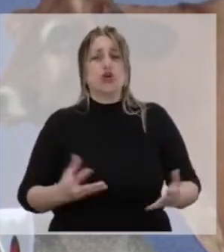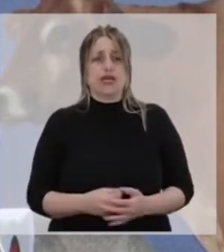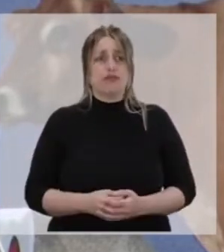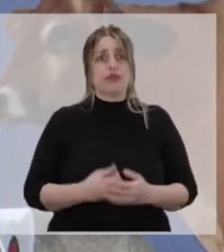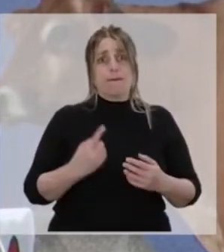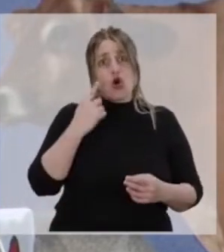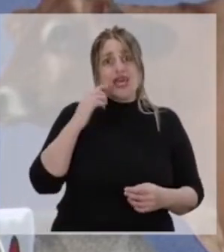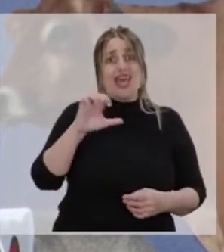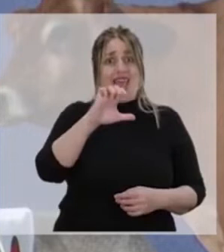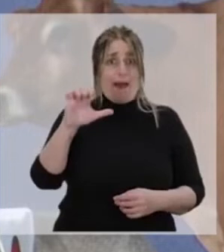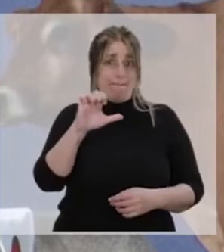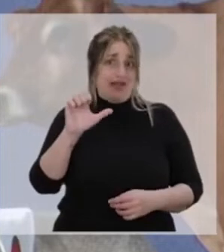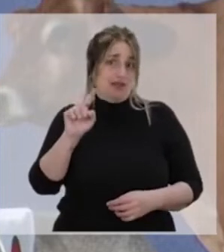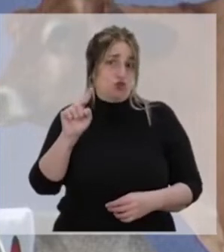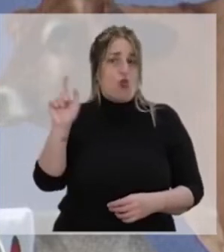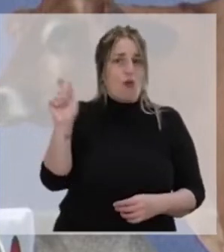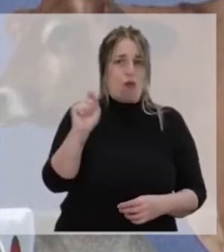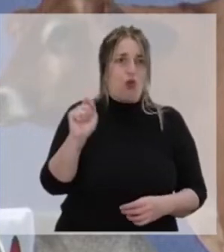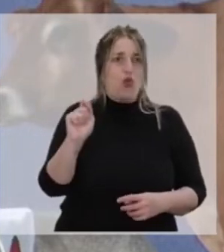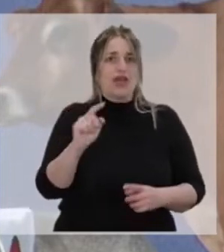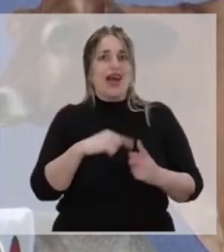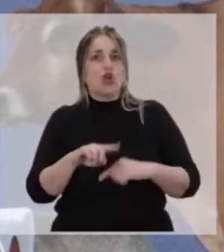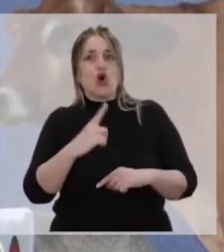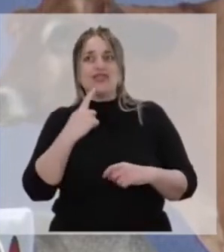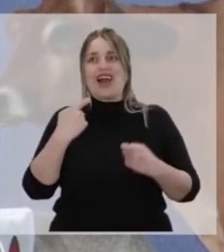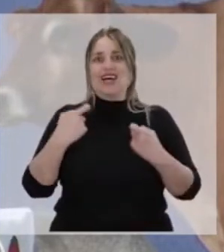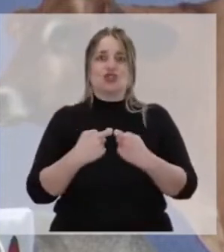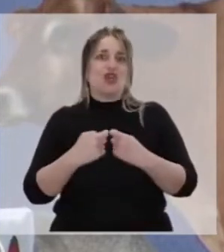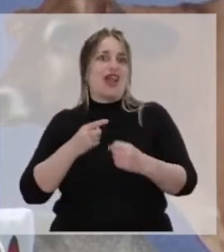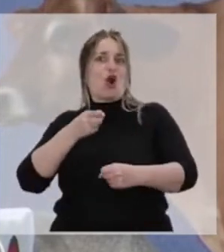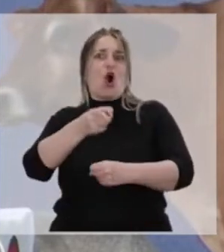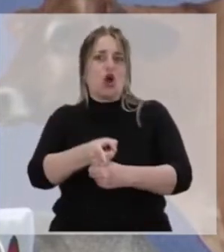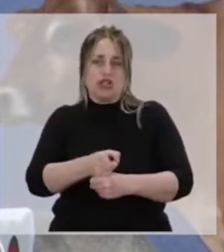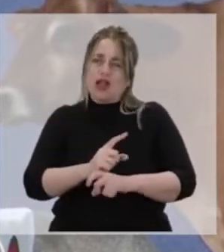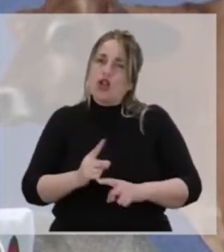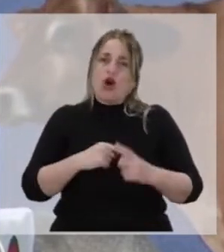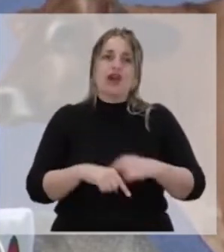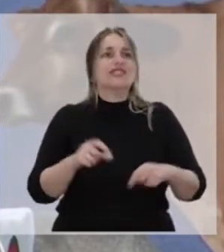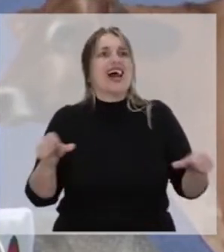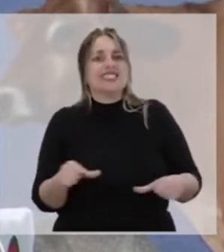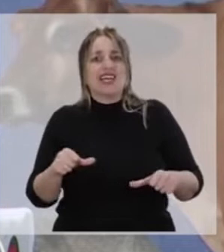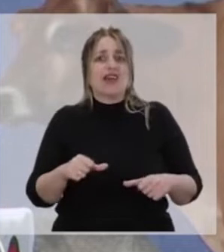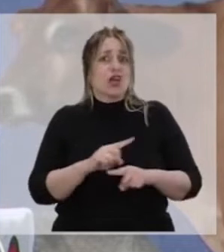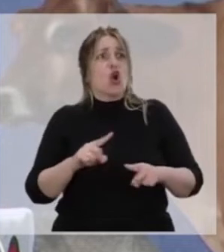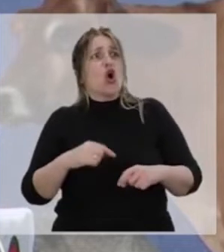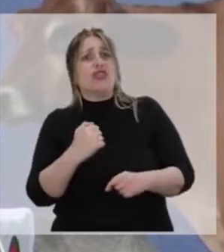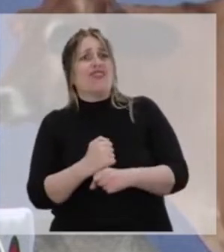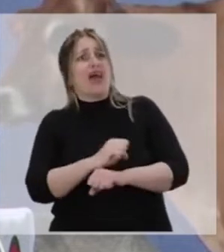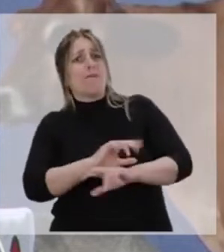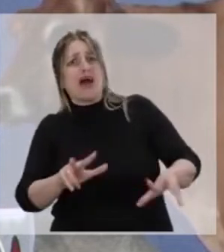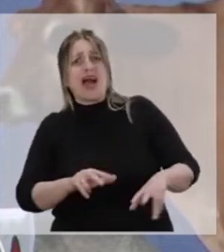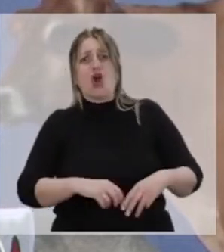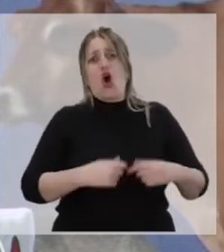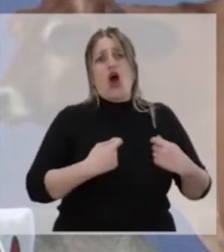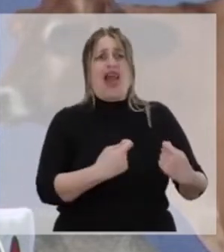porque desmantelar las empresas públicas no es asociar la es hacer las que no trabajen bien